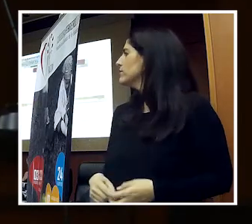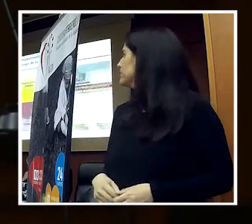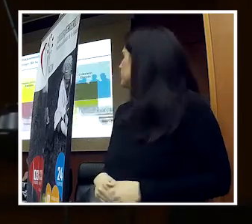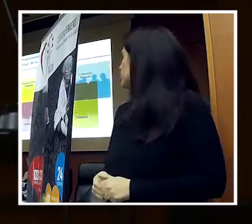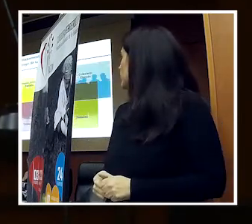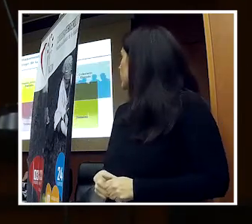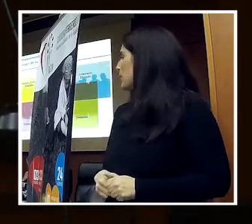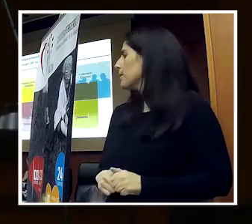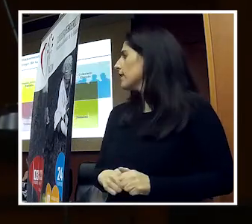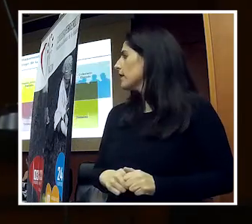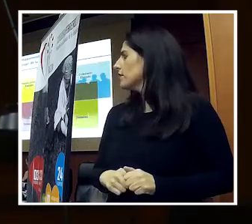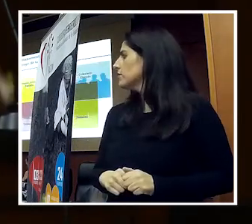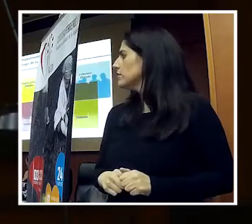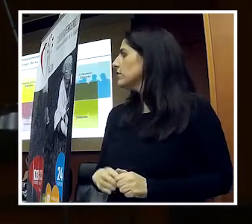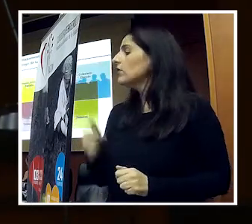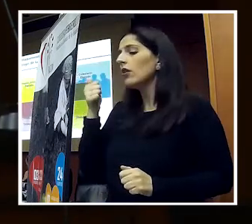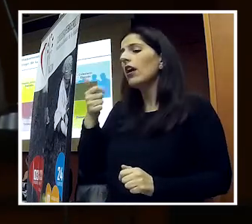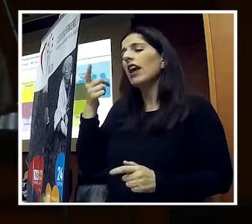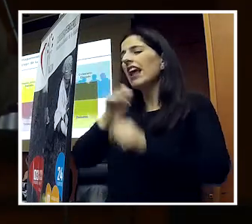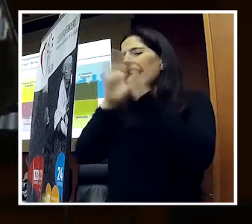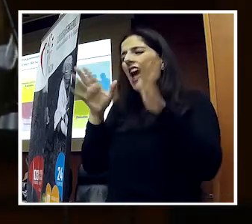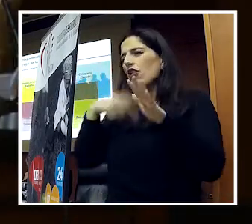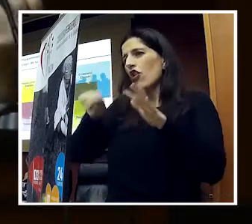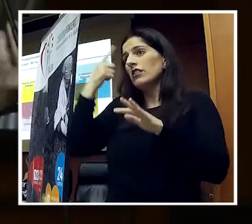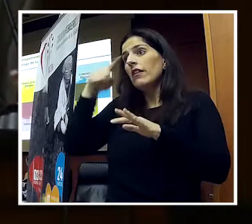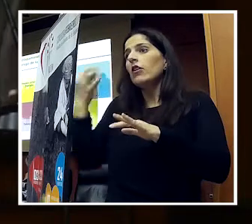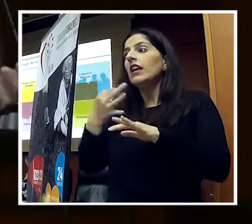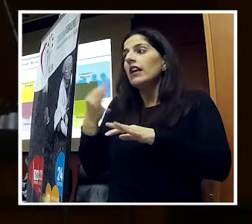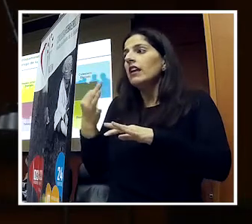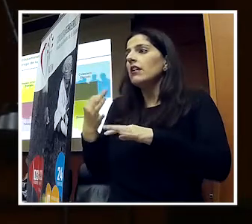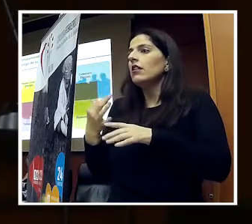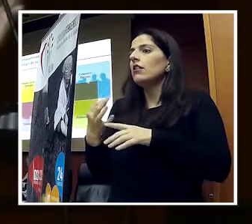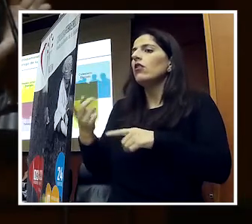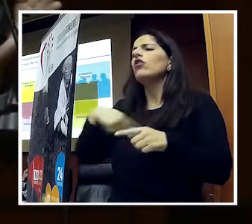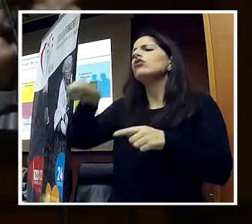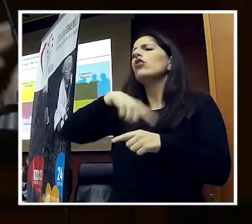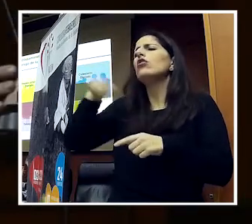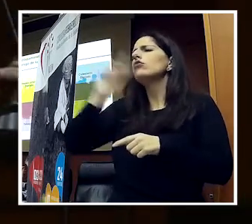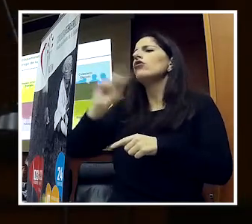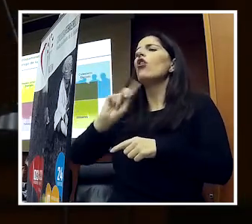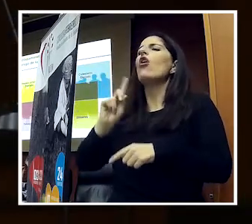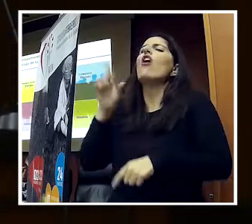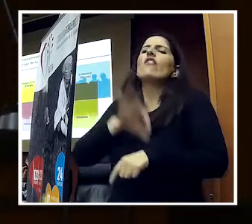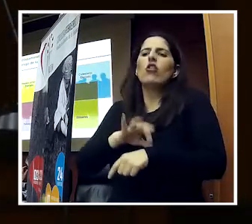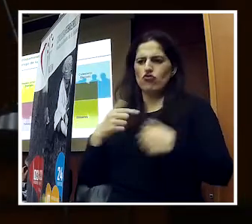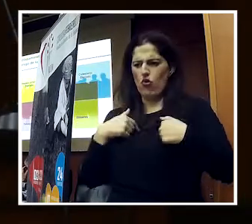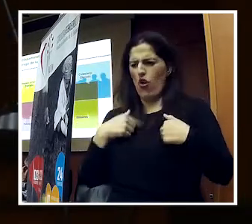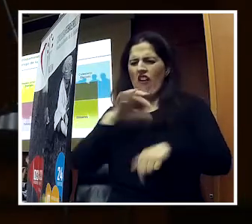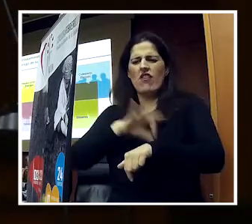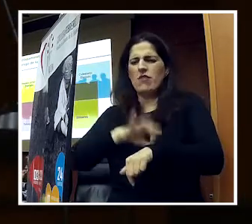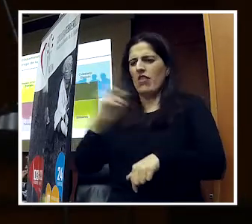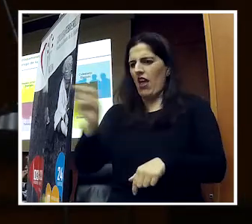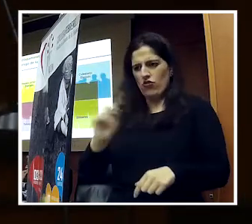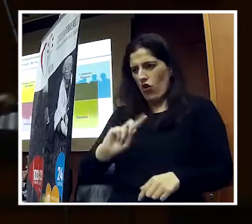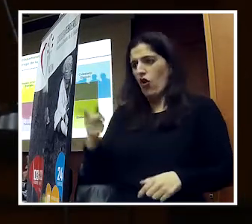etcétera. Pero lo que tenemos claro es que, evidentemente, nosotros no somos una enfermedad, ¿no? Nosotros, como médicos de familia,